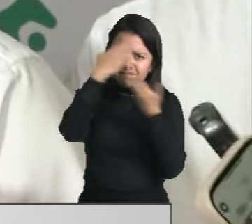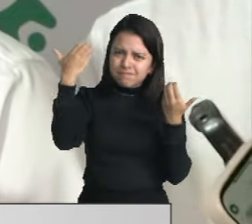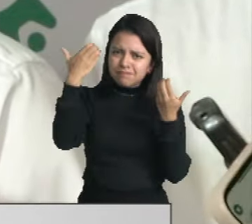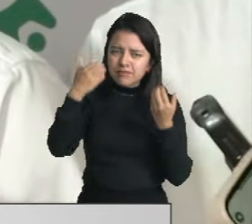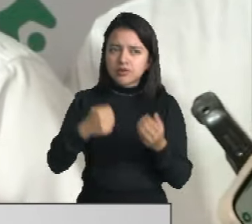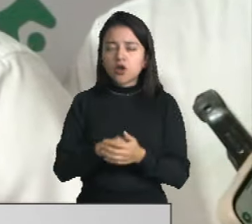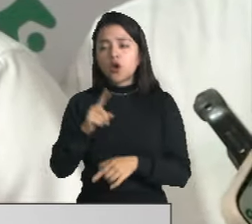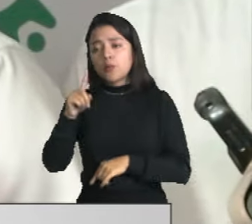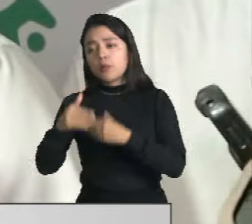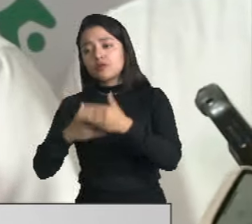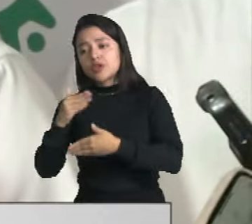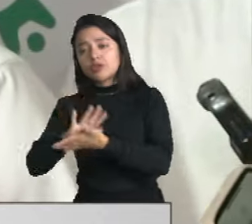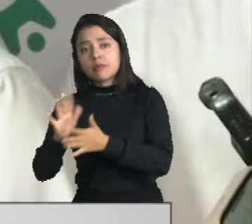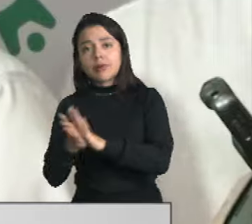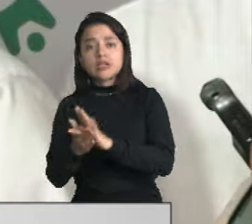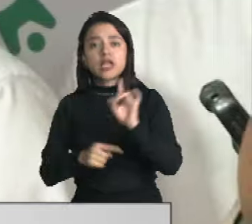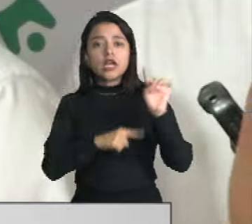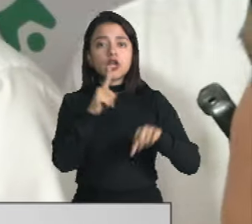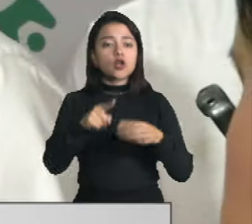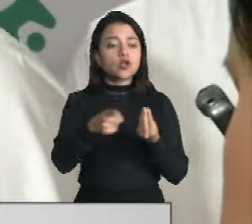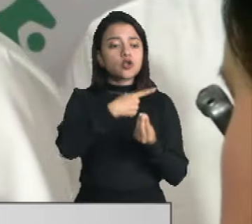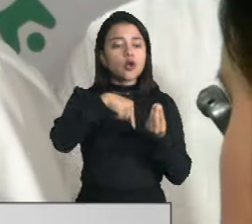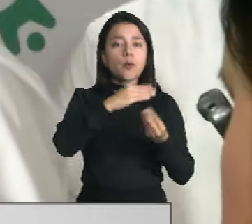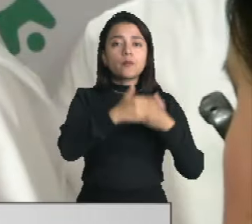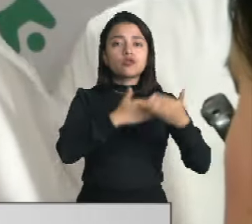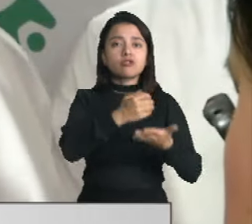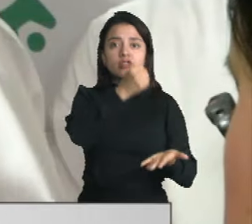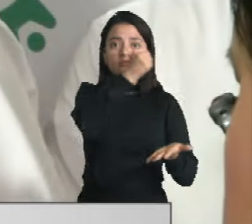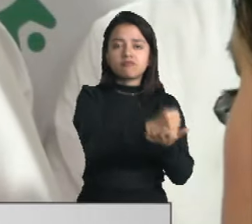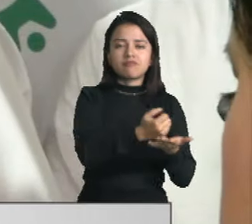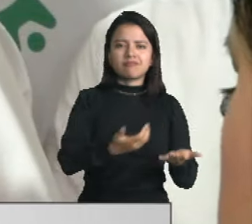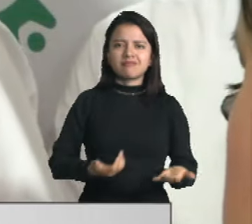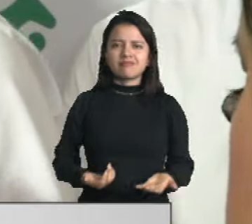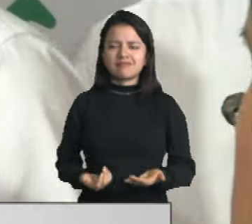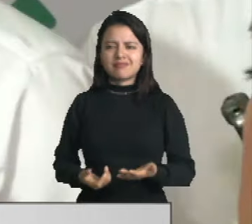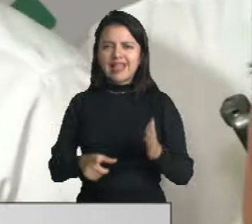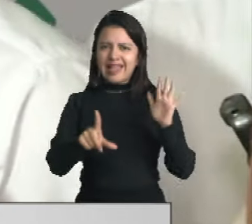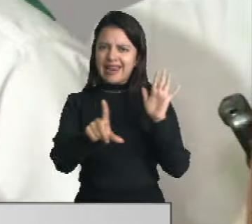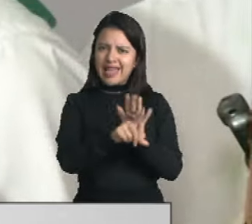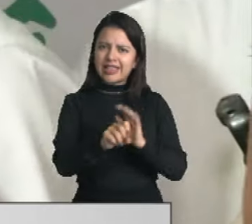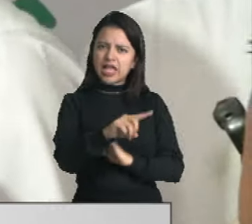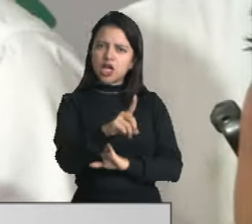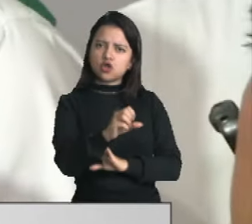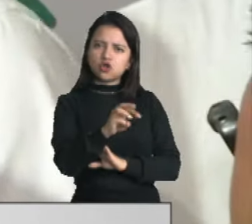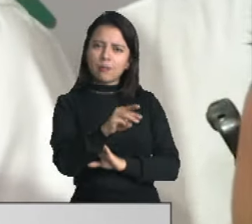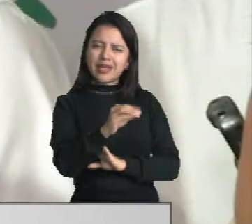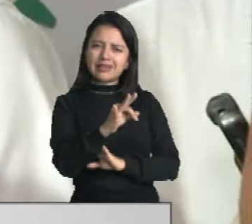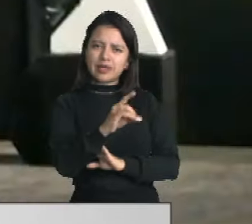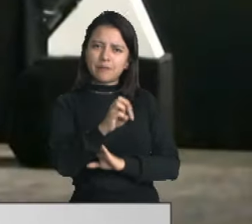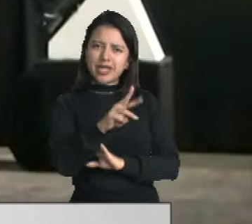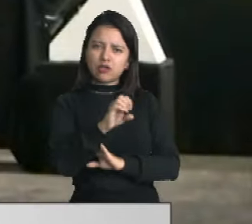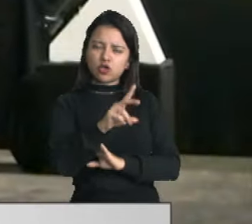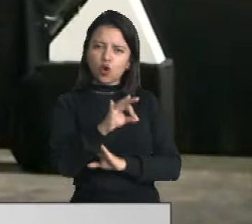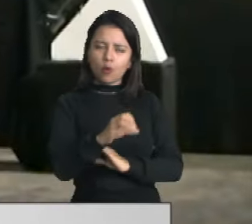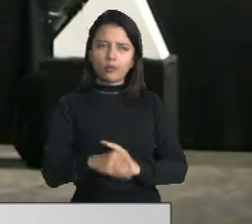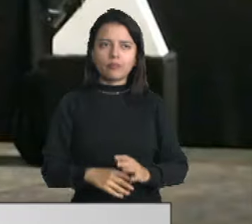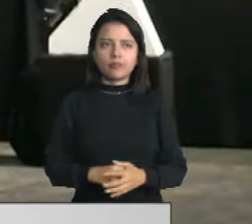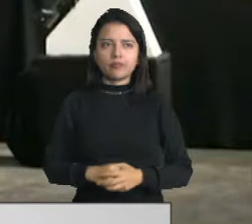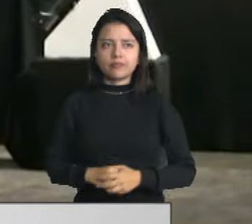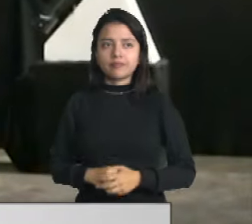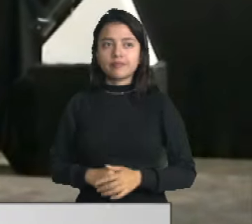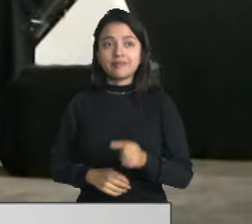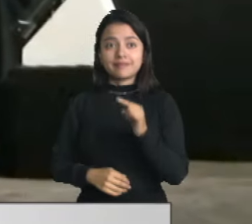llaman procesos de paz y otros de sometimiento. No hay ley de sometimiento, señores, es que no hay ley de sometimiento. Barbosa,